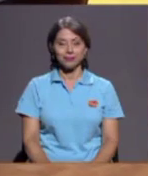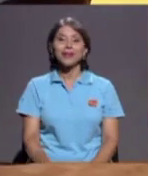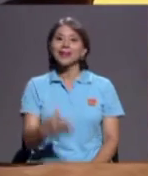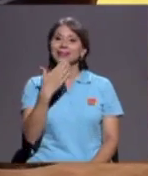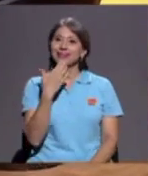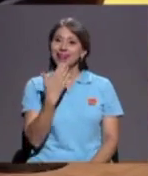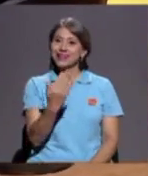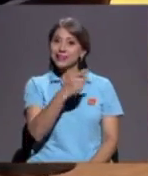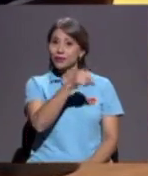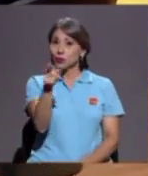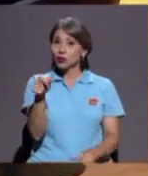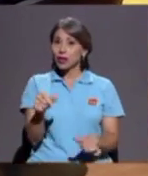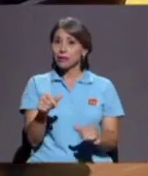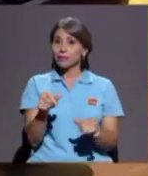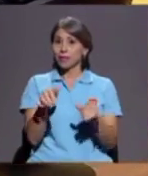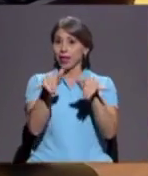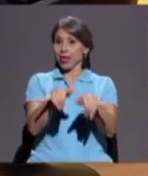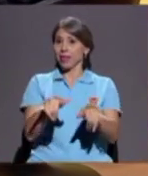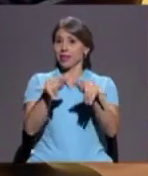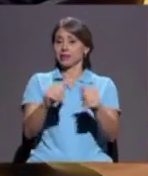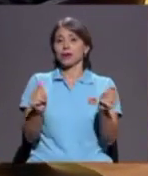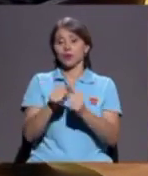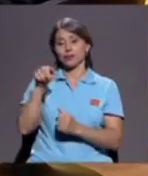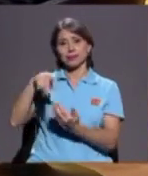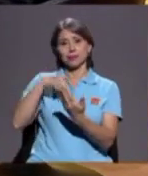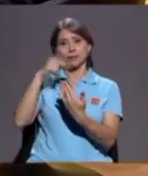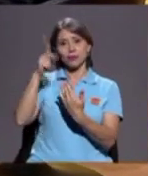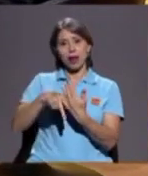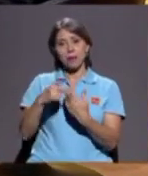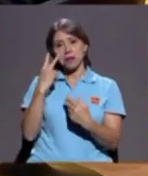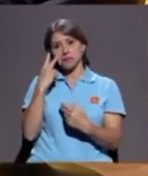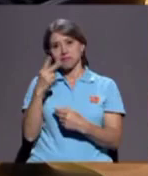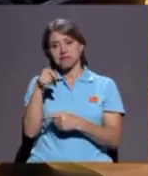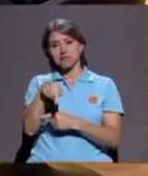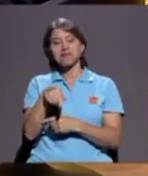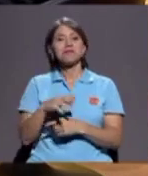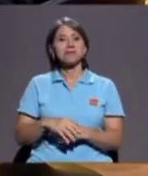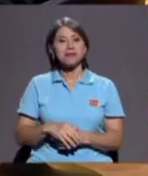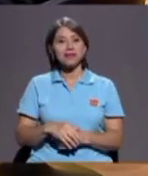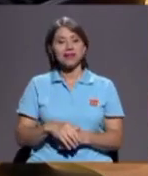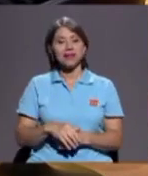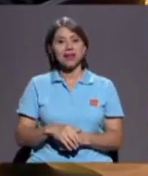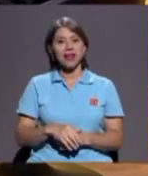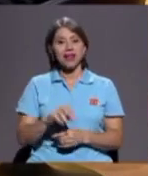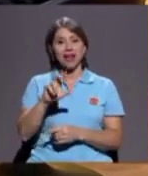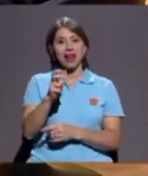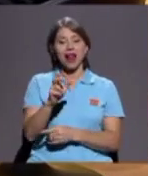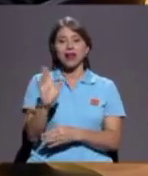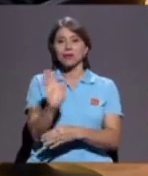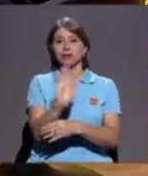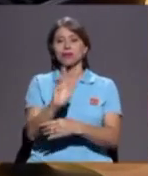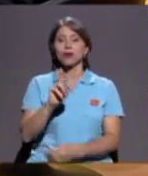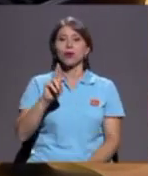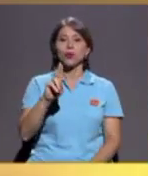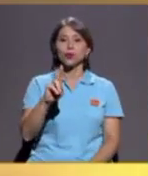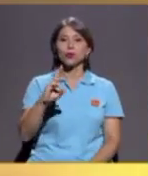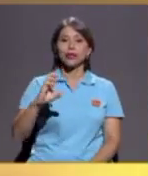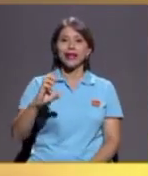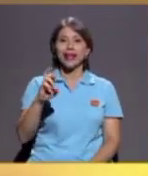Gracias por quedarse con este programa en Canal UCR